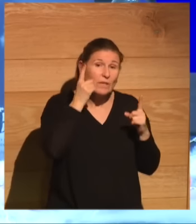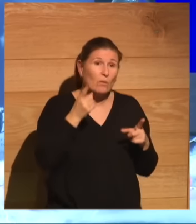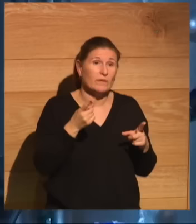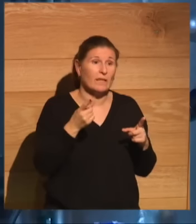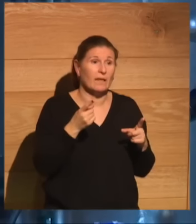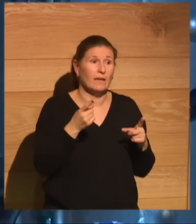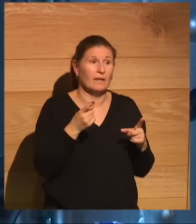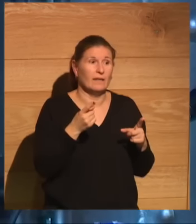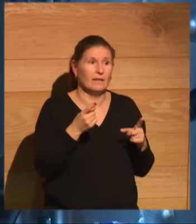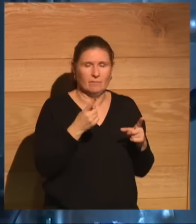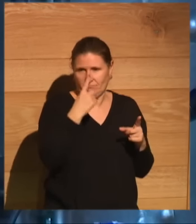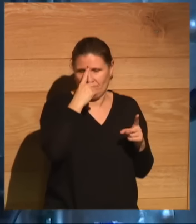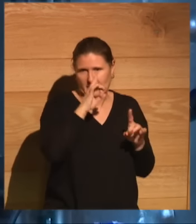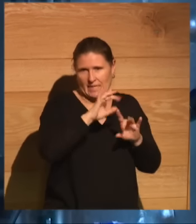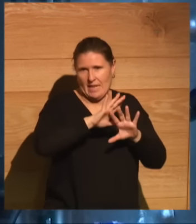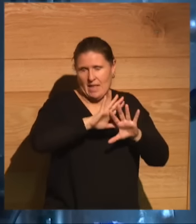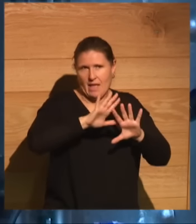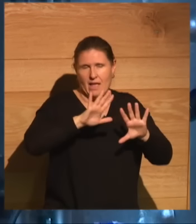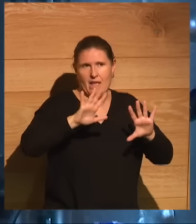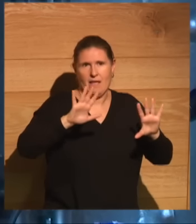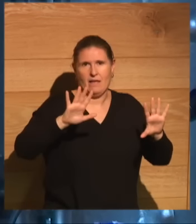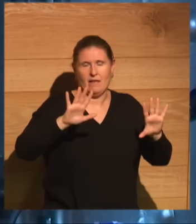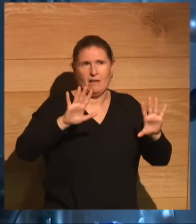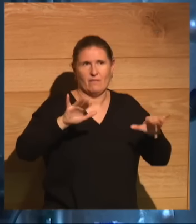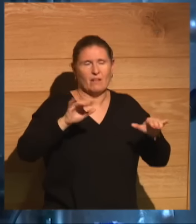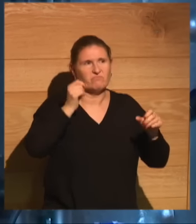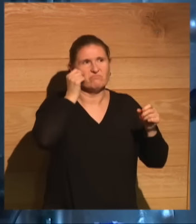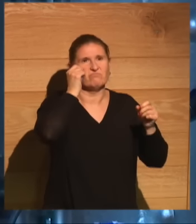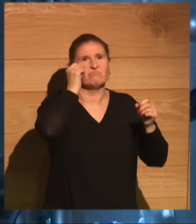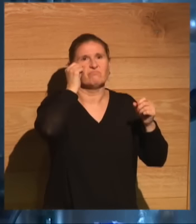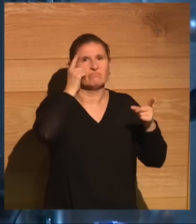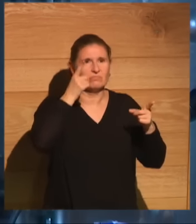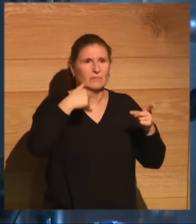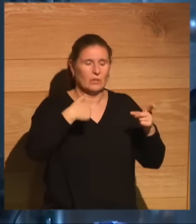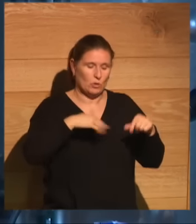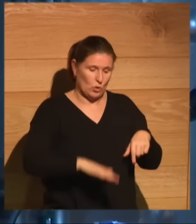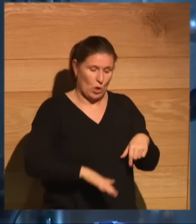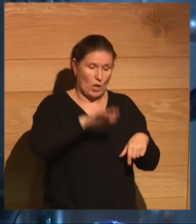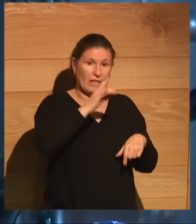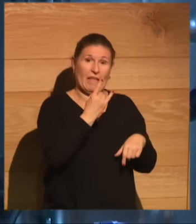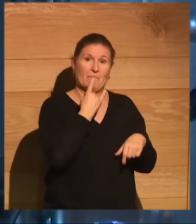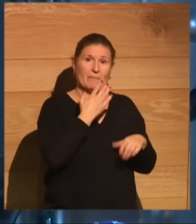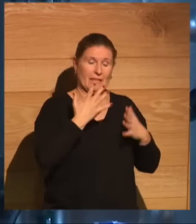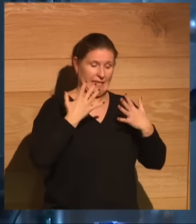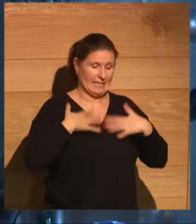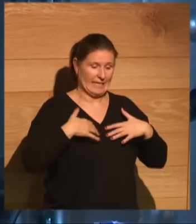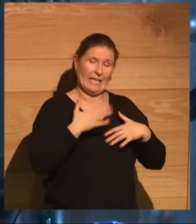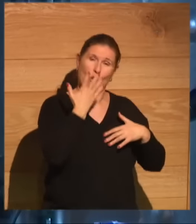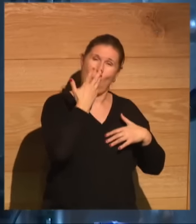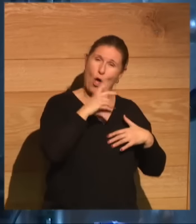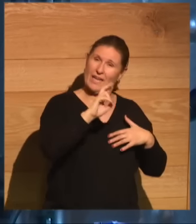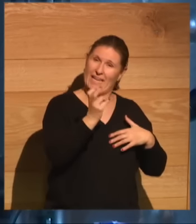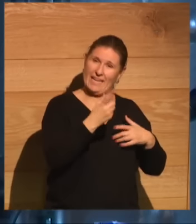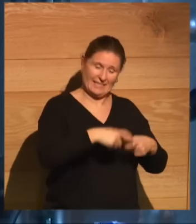Date cuenta de lo nítido que es el darte cuenta de que tú has crecido con el Batman de los trajecitos de colores